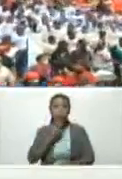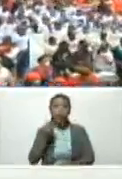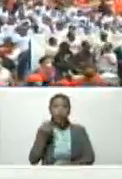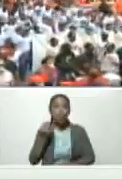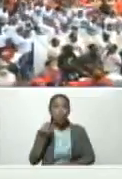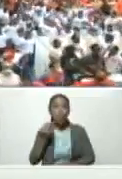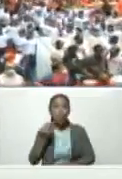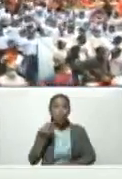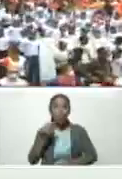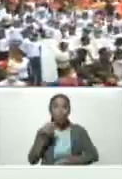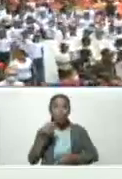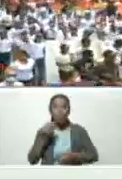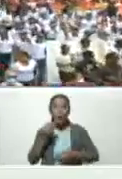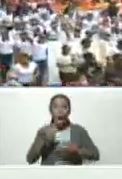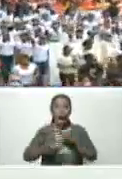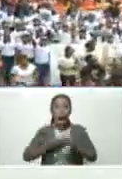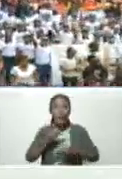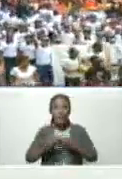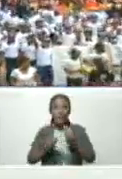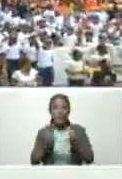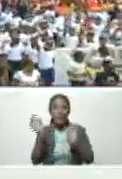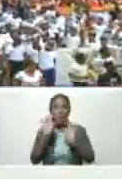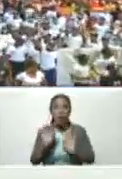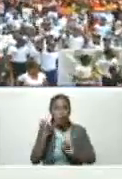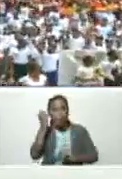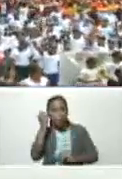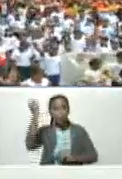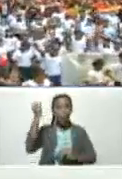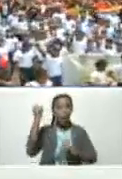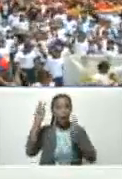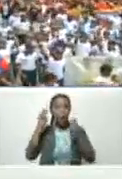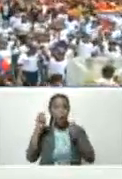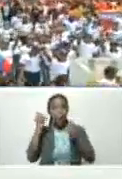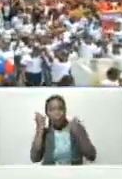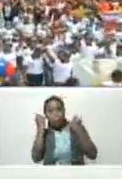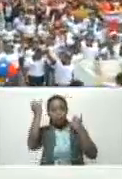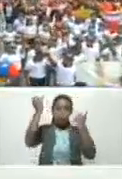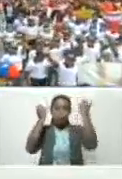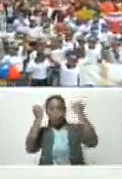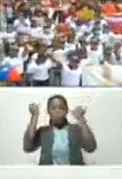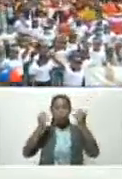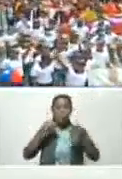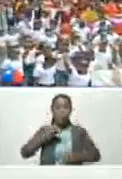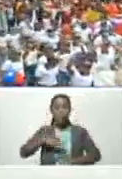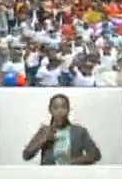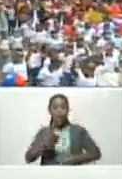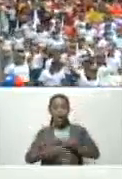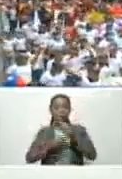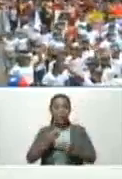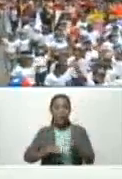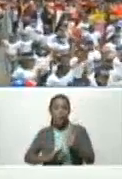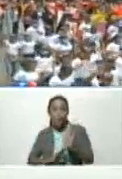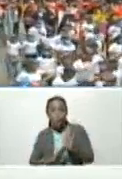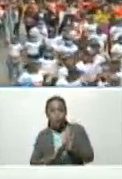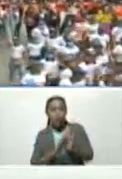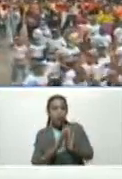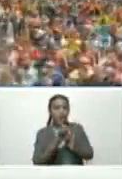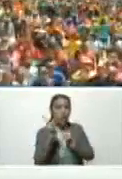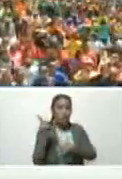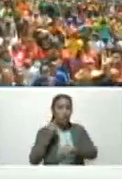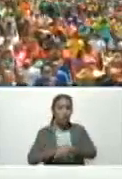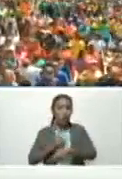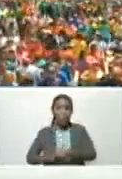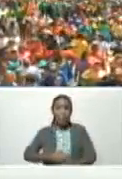que, bueno, inventársela para poder sobrepasar esos tiempos